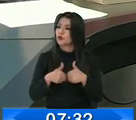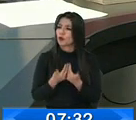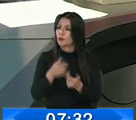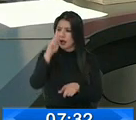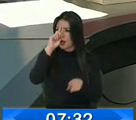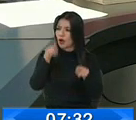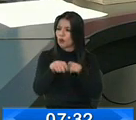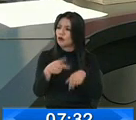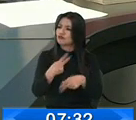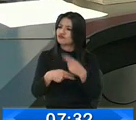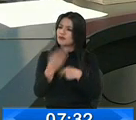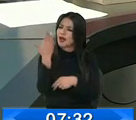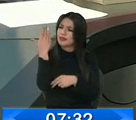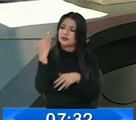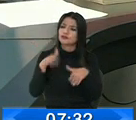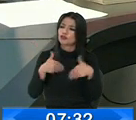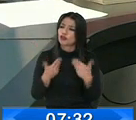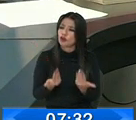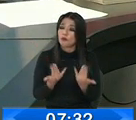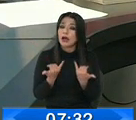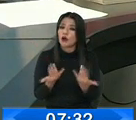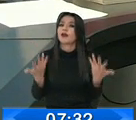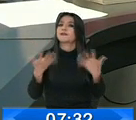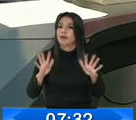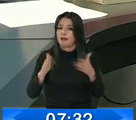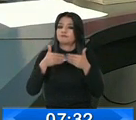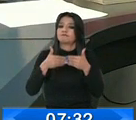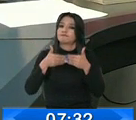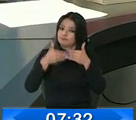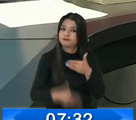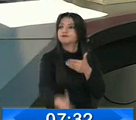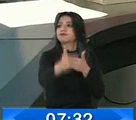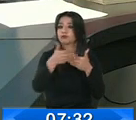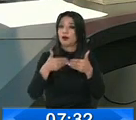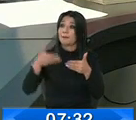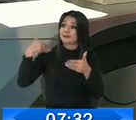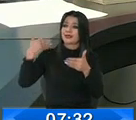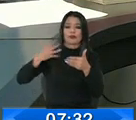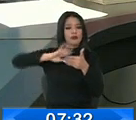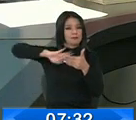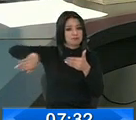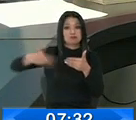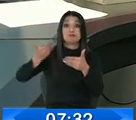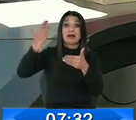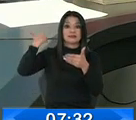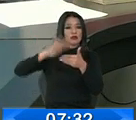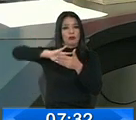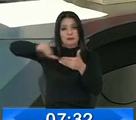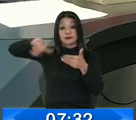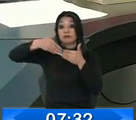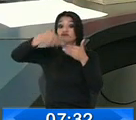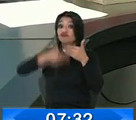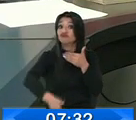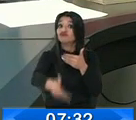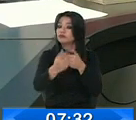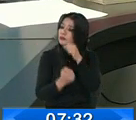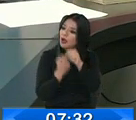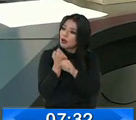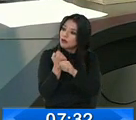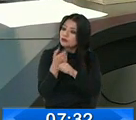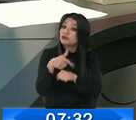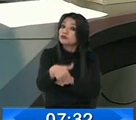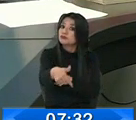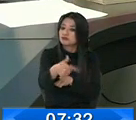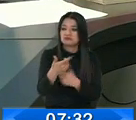acuerdo comercial desde mucho antes? Pero bueno, hay que mirar de aquí hacia adelante. La agenda de aquí este año, en un